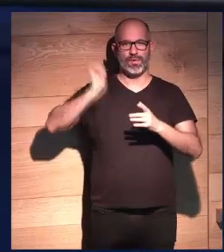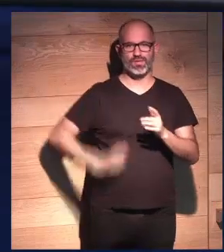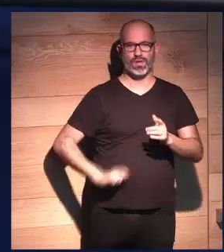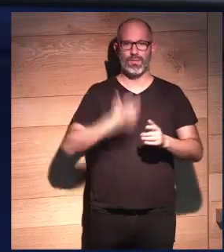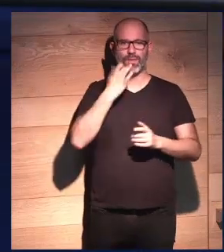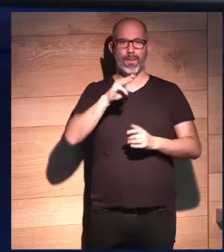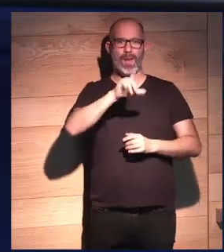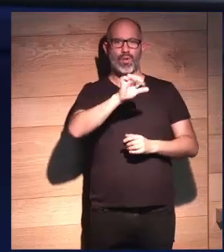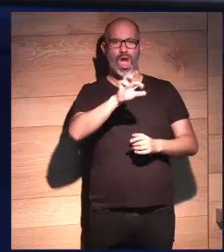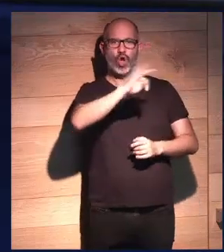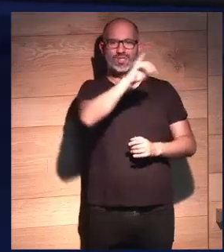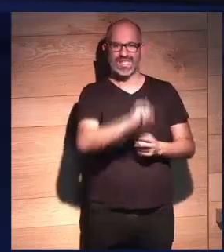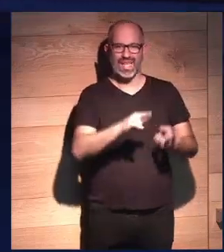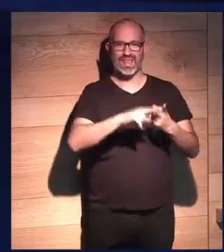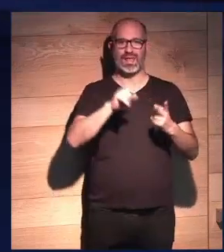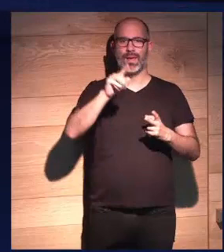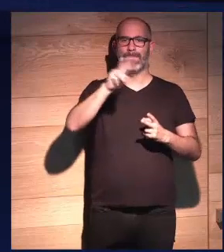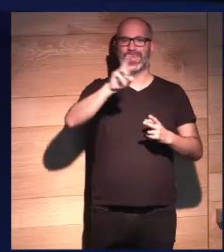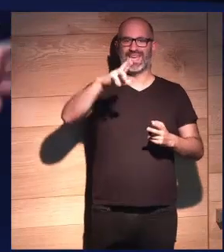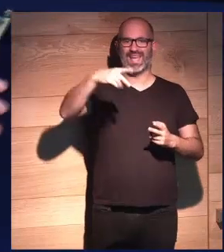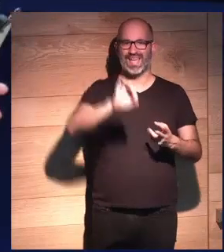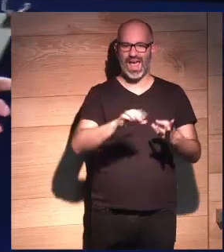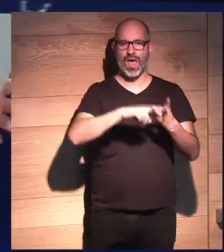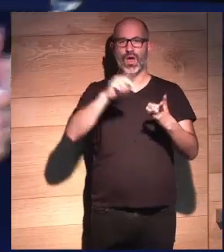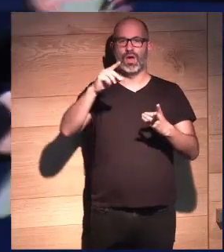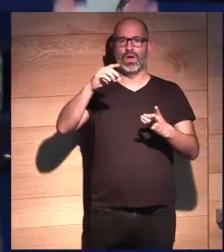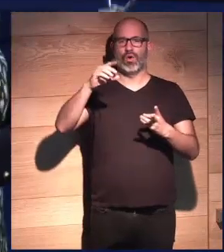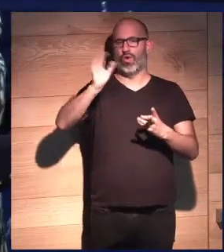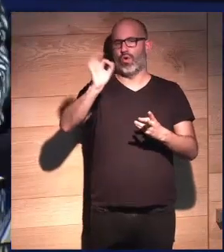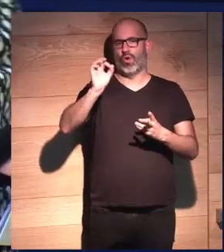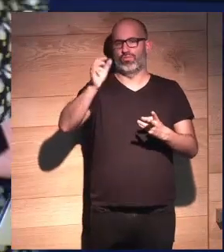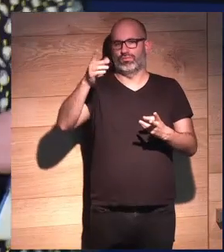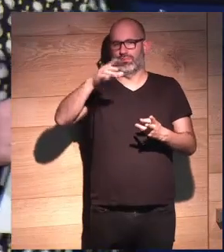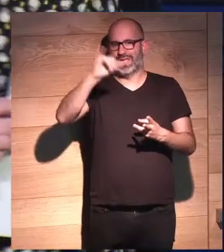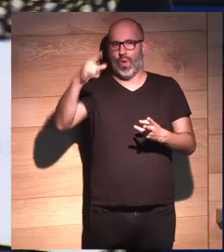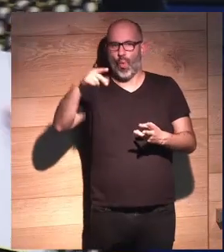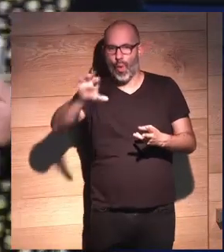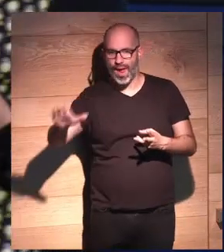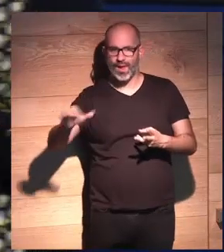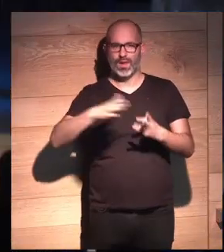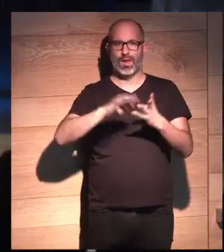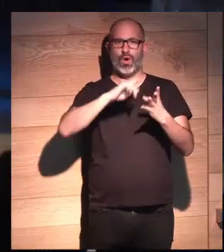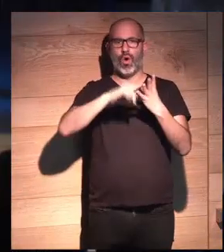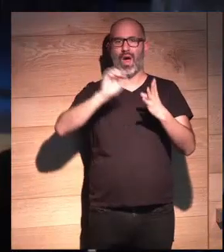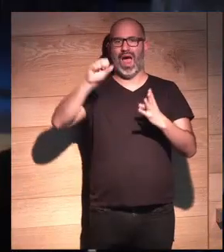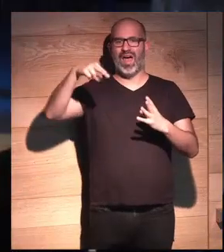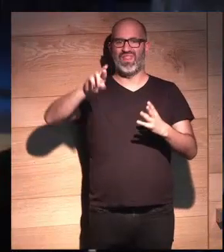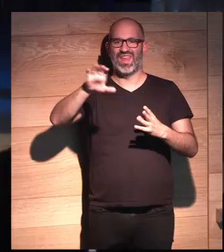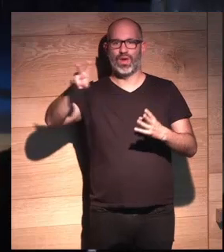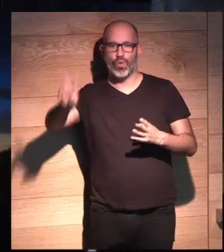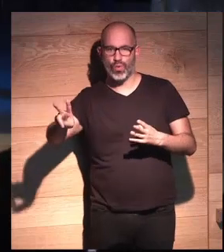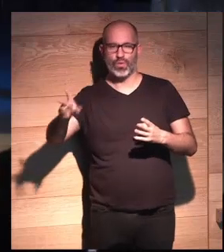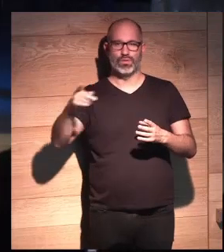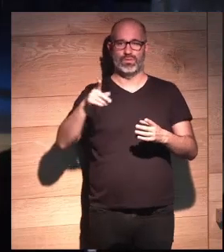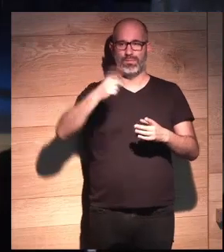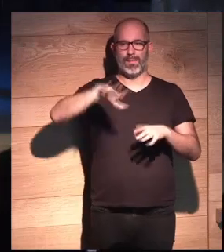Paula Ortiz, Virginia Yagüe o Cristina Andreu para que tutoricen a nuestras residentes. Y también os